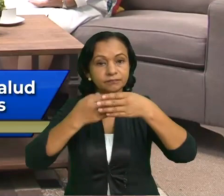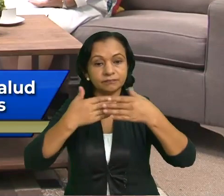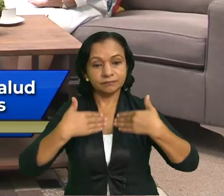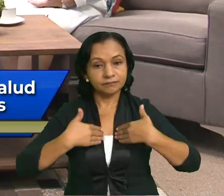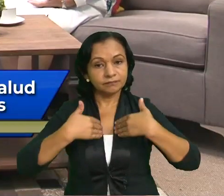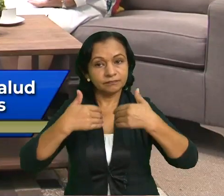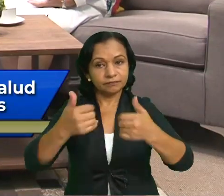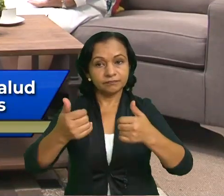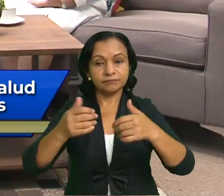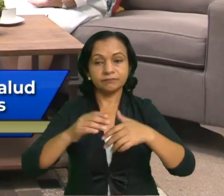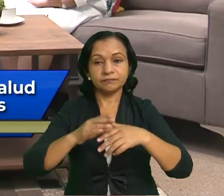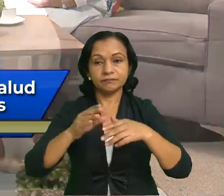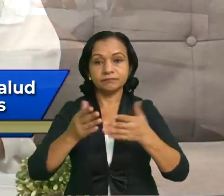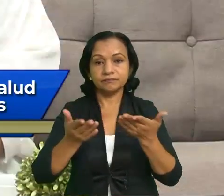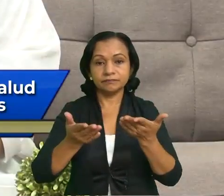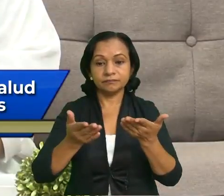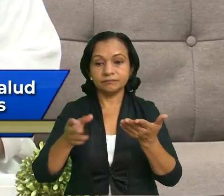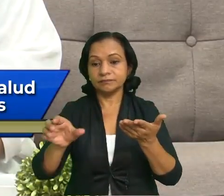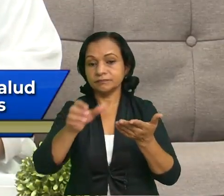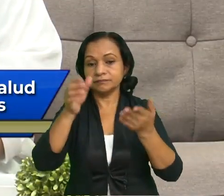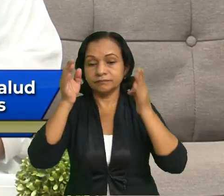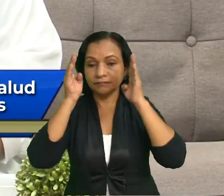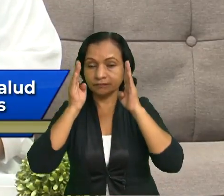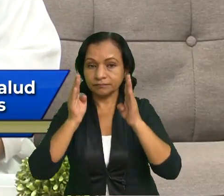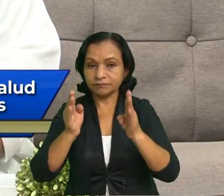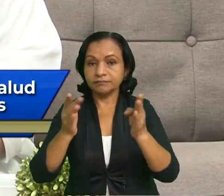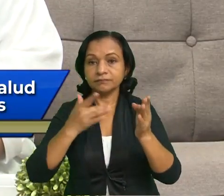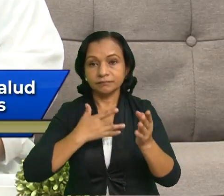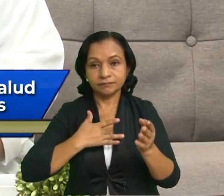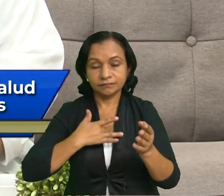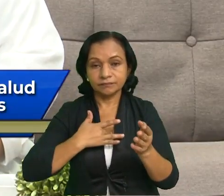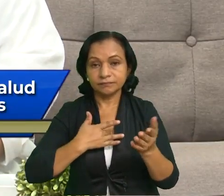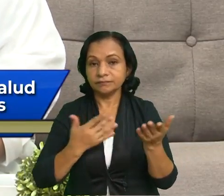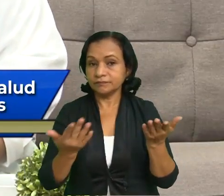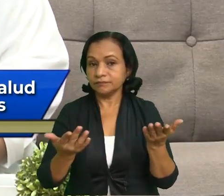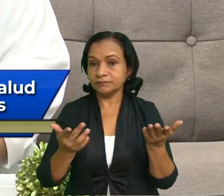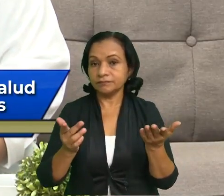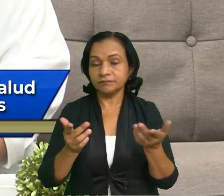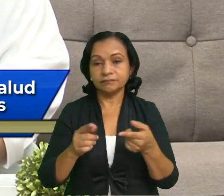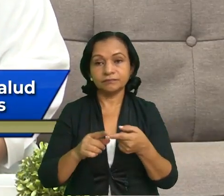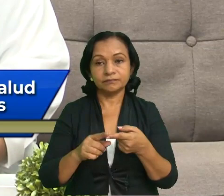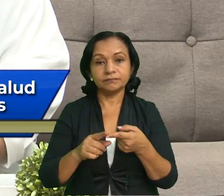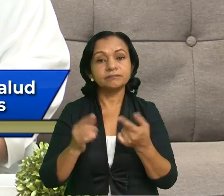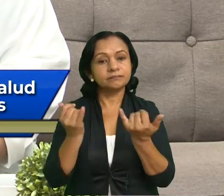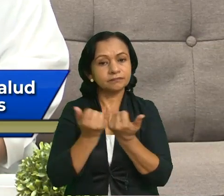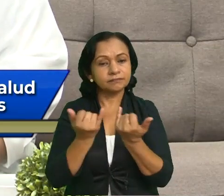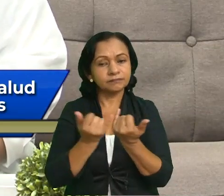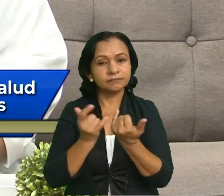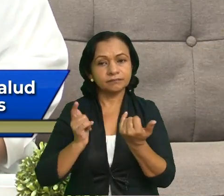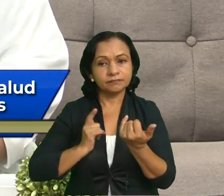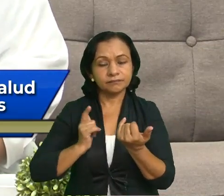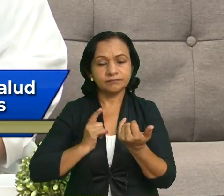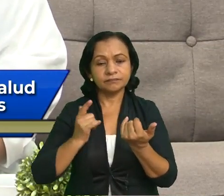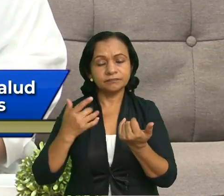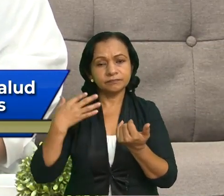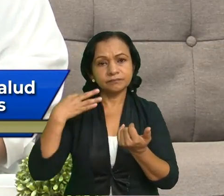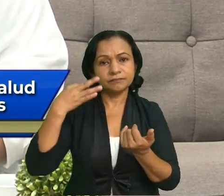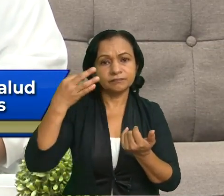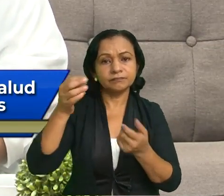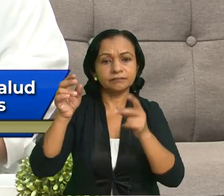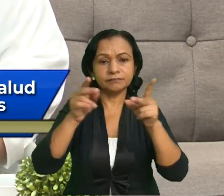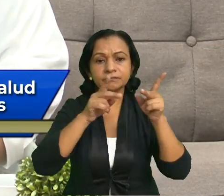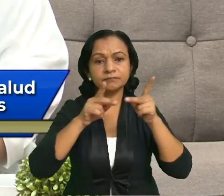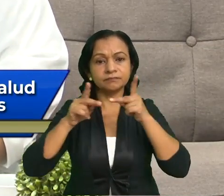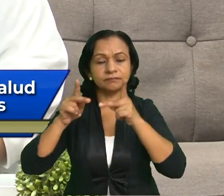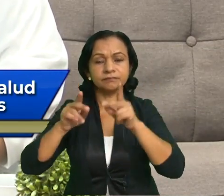hacia de cara hacia la otra atención que es una demanda espontánea que no puedes rechazar pero también tenía voluntarios ya